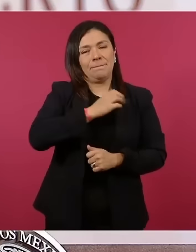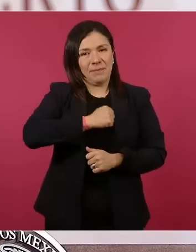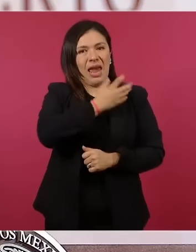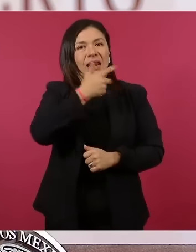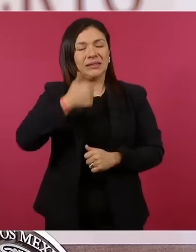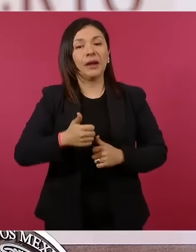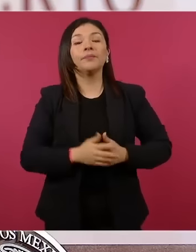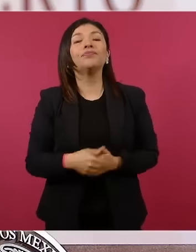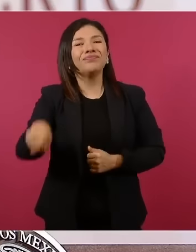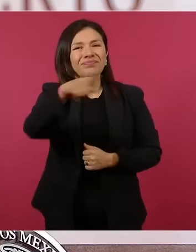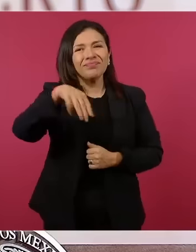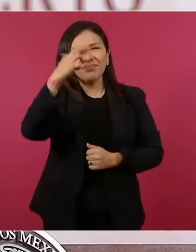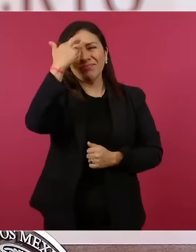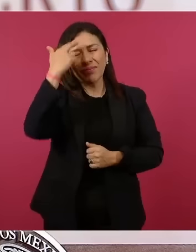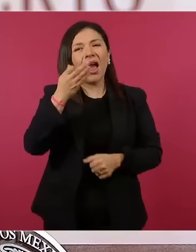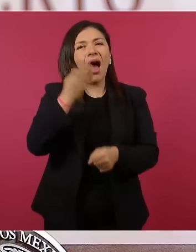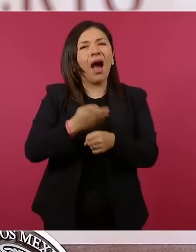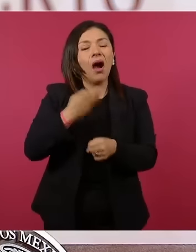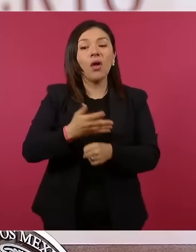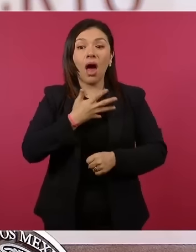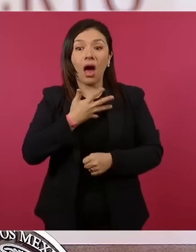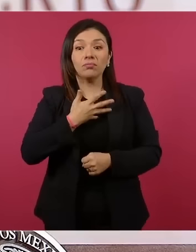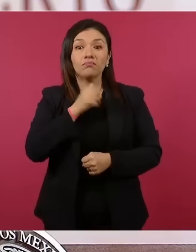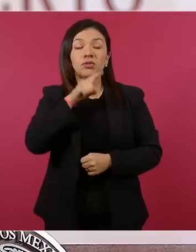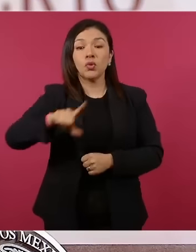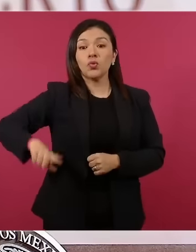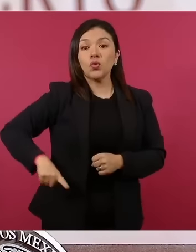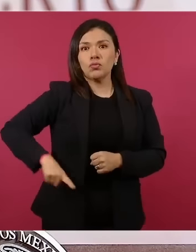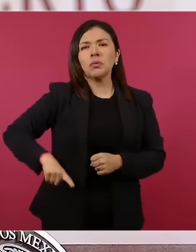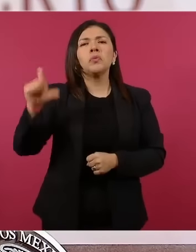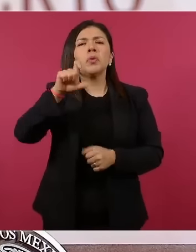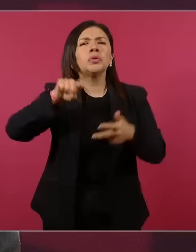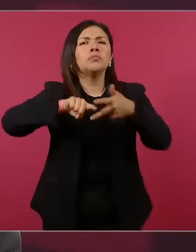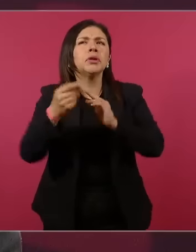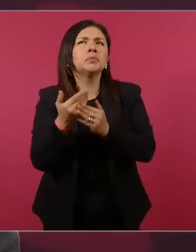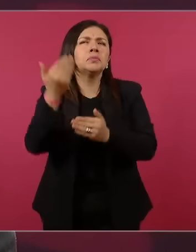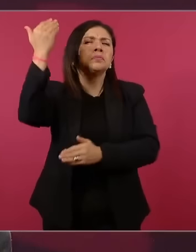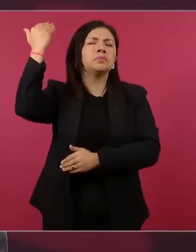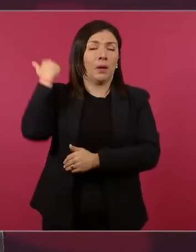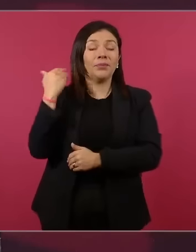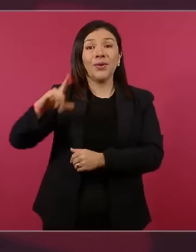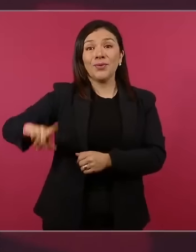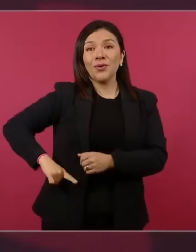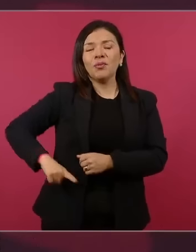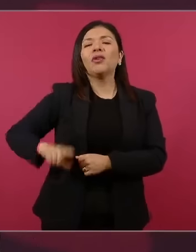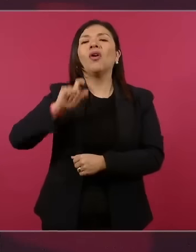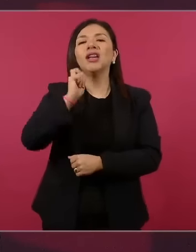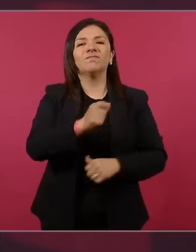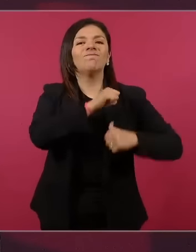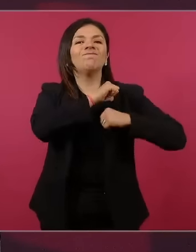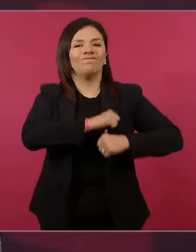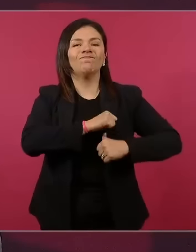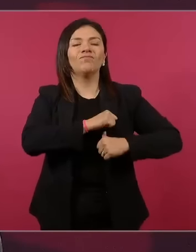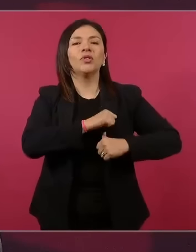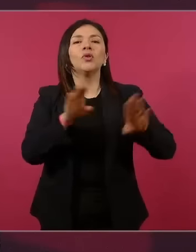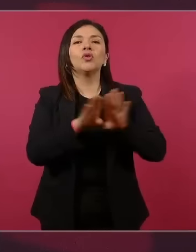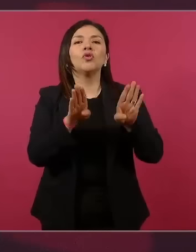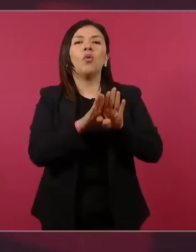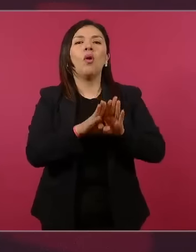Recordemos que actualmente también el gobierno federal ya desde hace mucho tiempo funge como también el